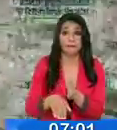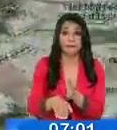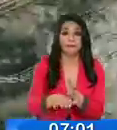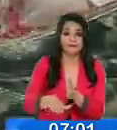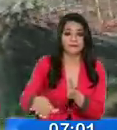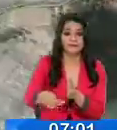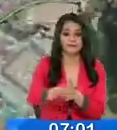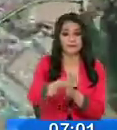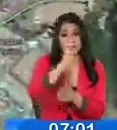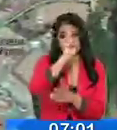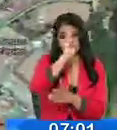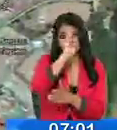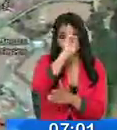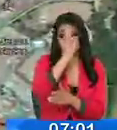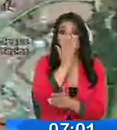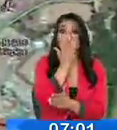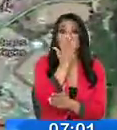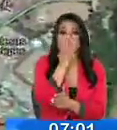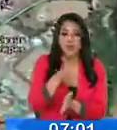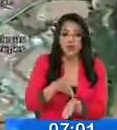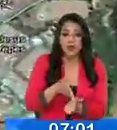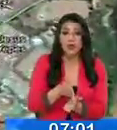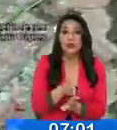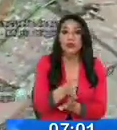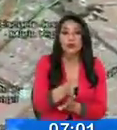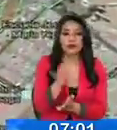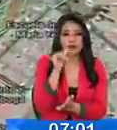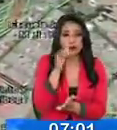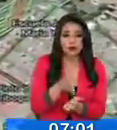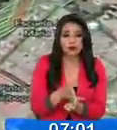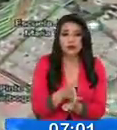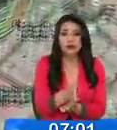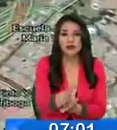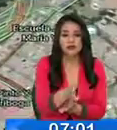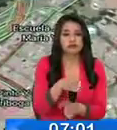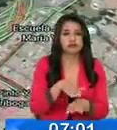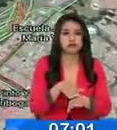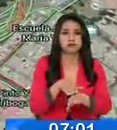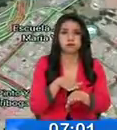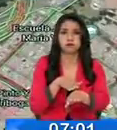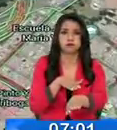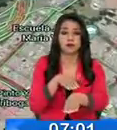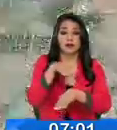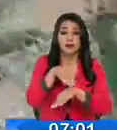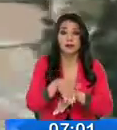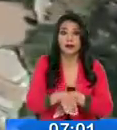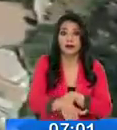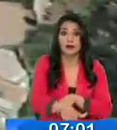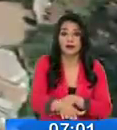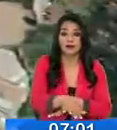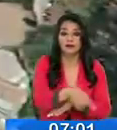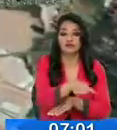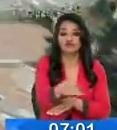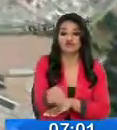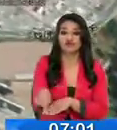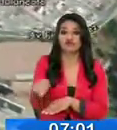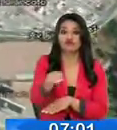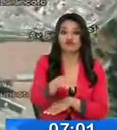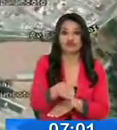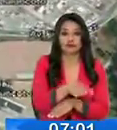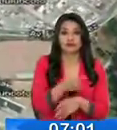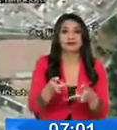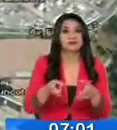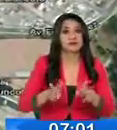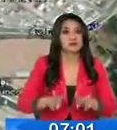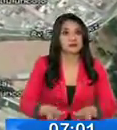autopista Rumiñahui. Hay un muy buen porcentaje, por unos par kilómetros, donde el tráfico de bajada hacia el Trébol se torna complicadito.